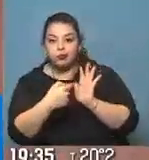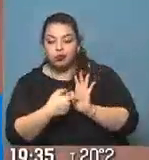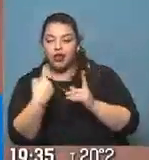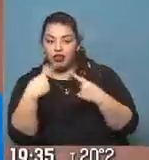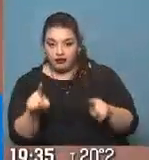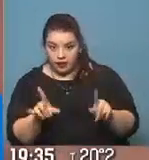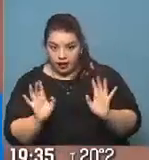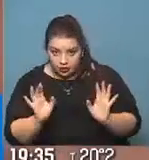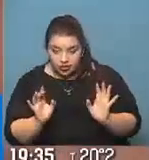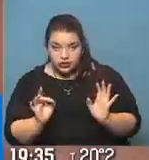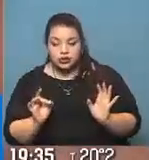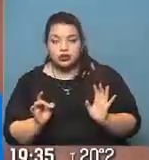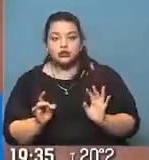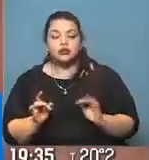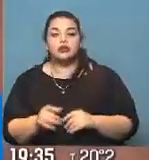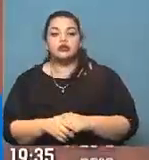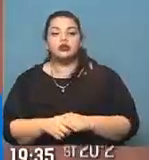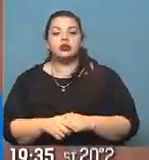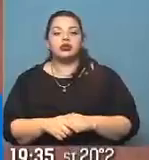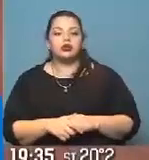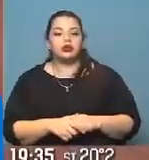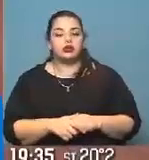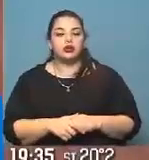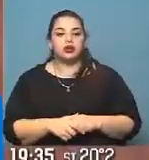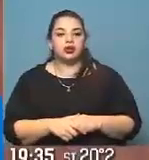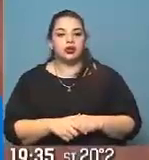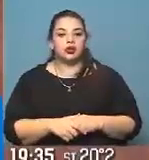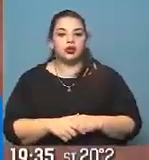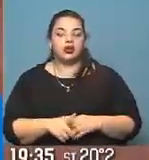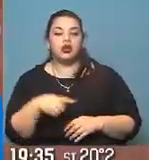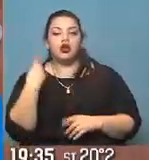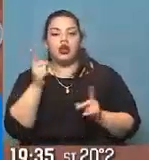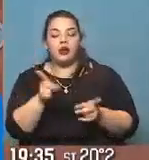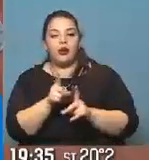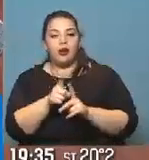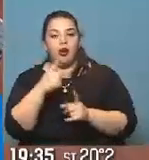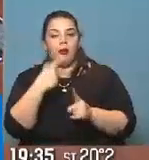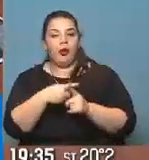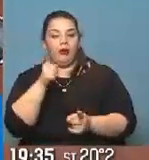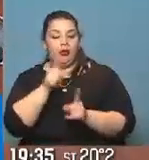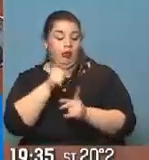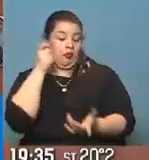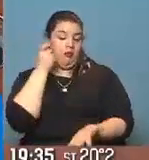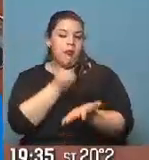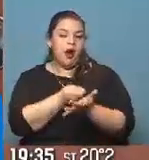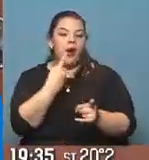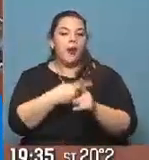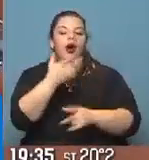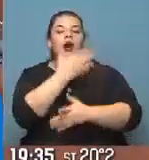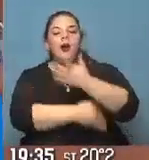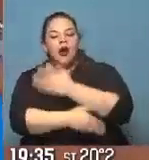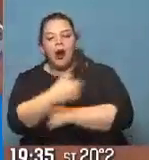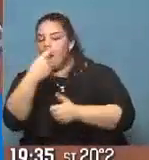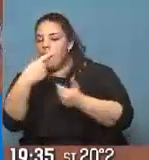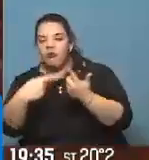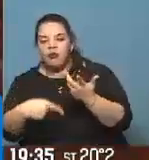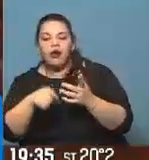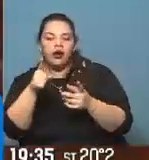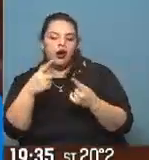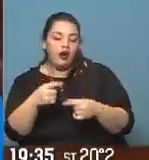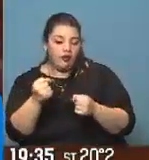estamos utilizando toda la parte de capitalización para retiro por invalidez y pensión por ofrecimiento que supone que está derogada, digo, contando cosas de las más